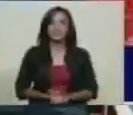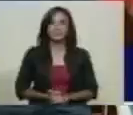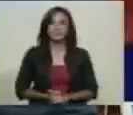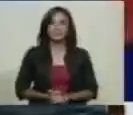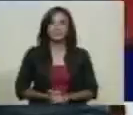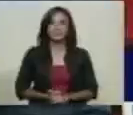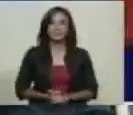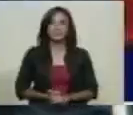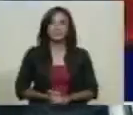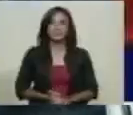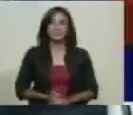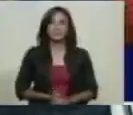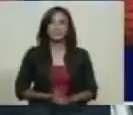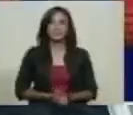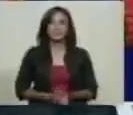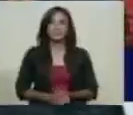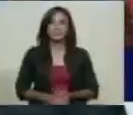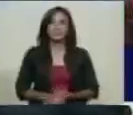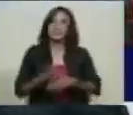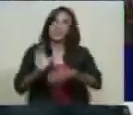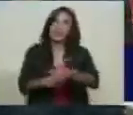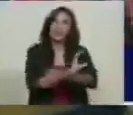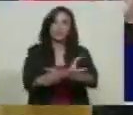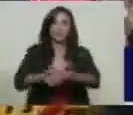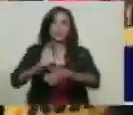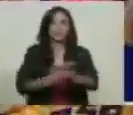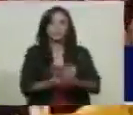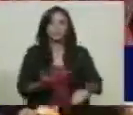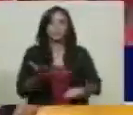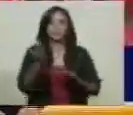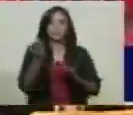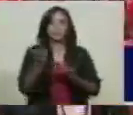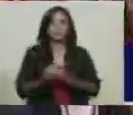Comandante amigo,